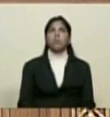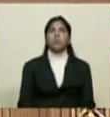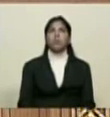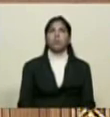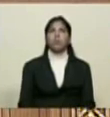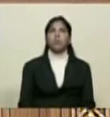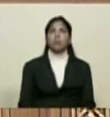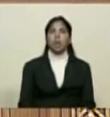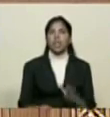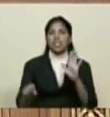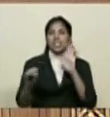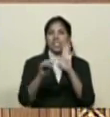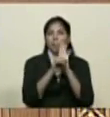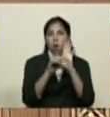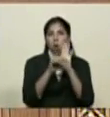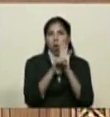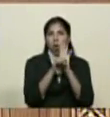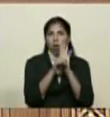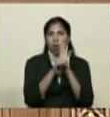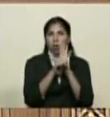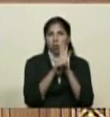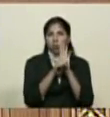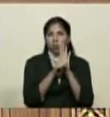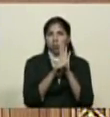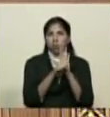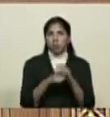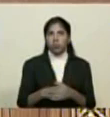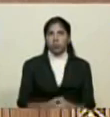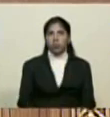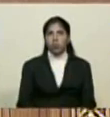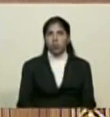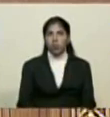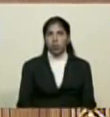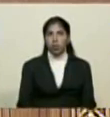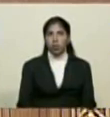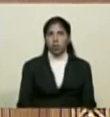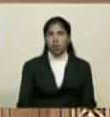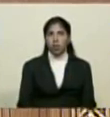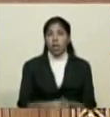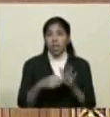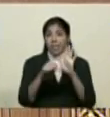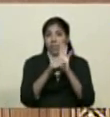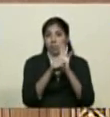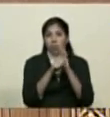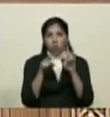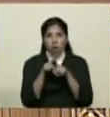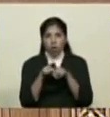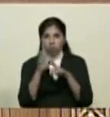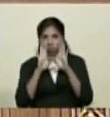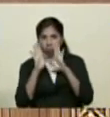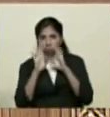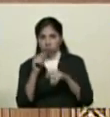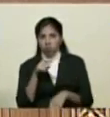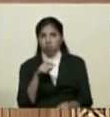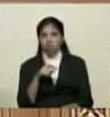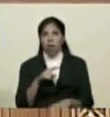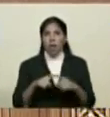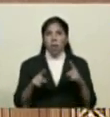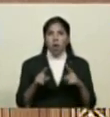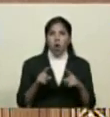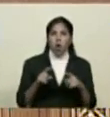en los referentes simbólicos. Kadir Cienkoe es un símbolo de corrupción, pero el de Falco en la faja